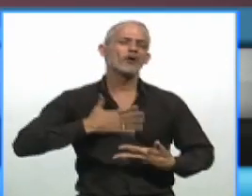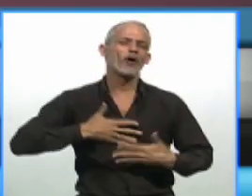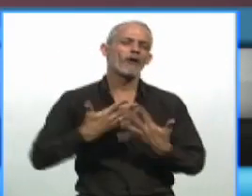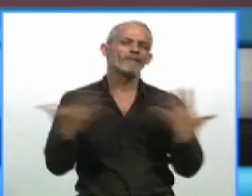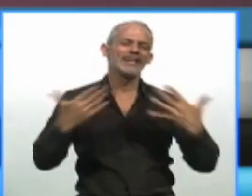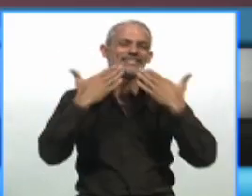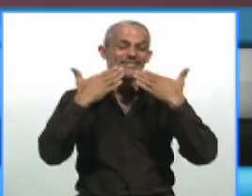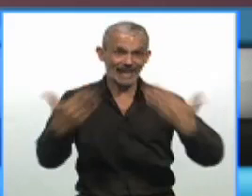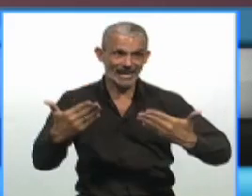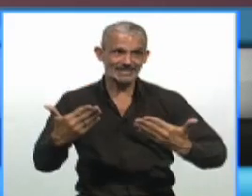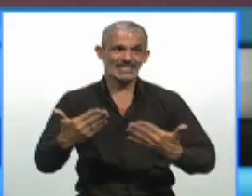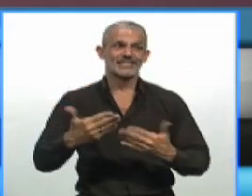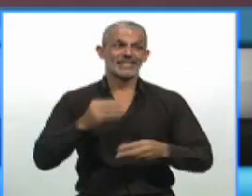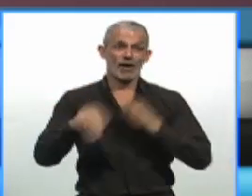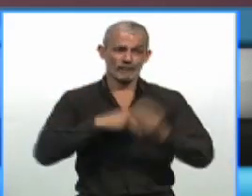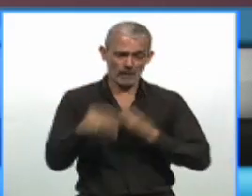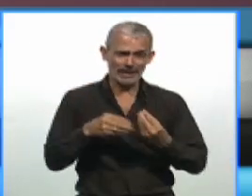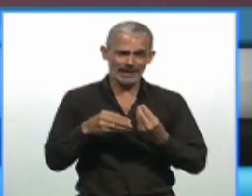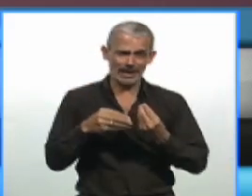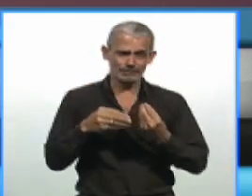Quiero agradecer a mi familia.